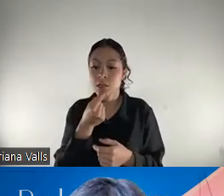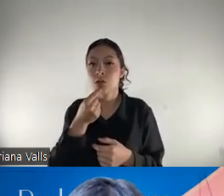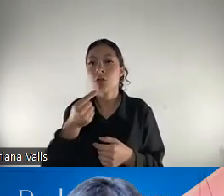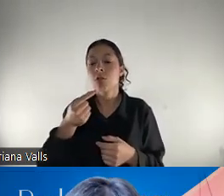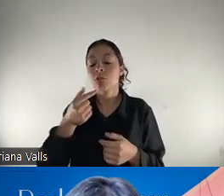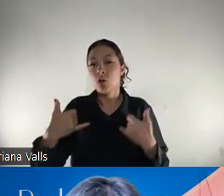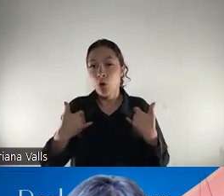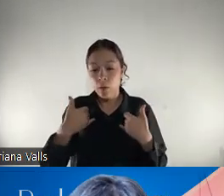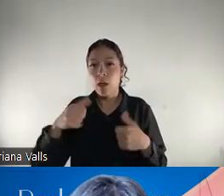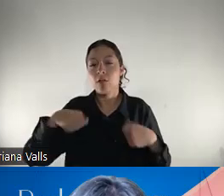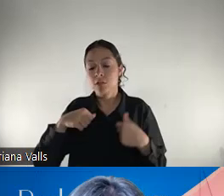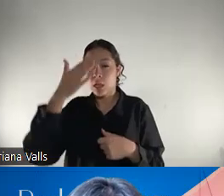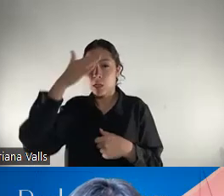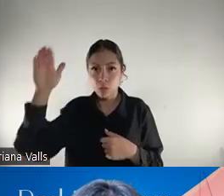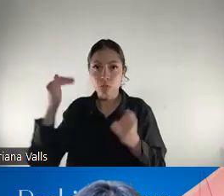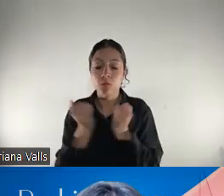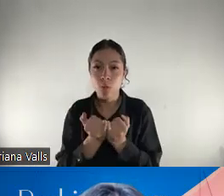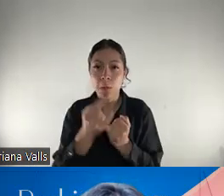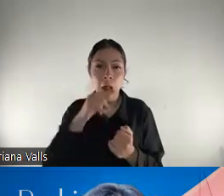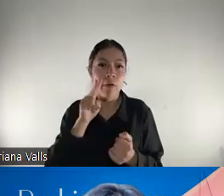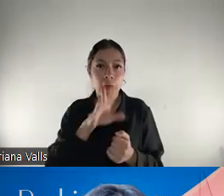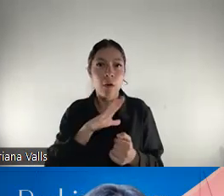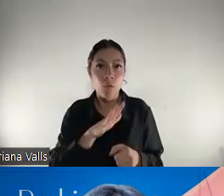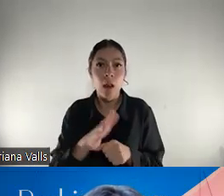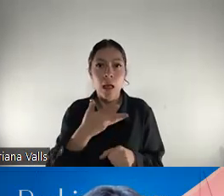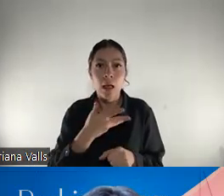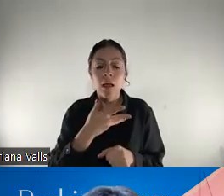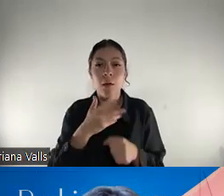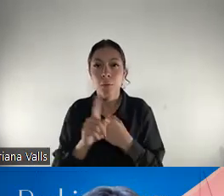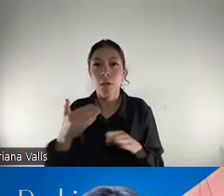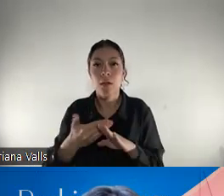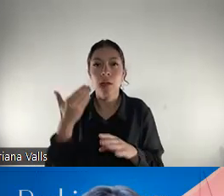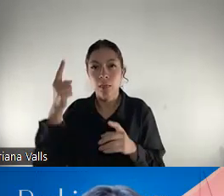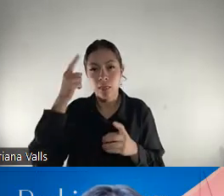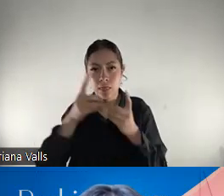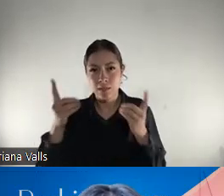adultos que tienen diagnóstico de trastorno del neurodesarrollo, porque afecta